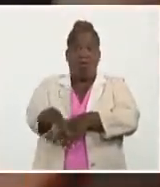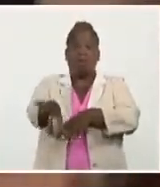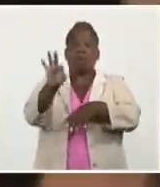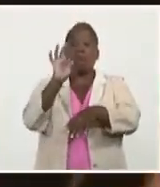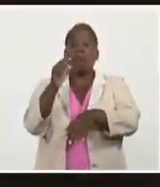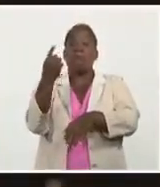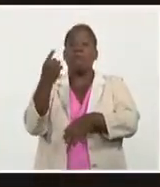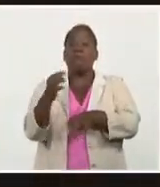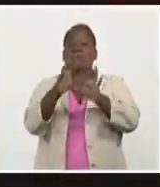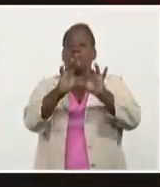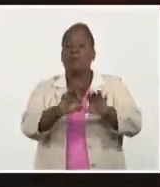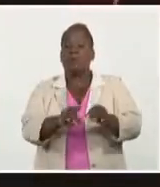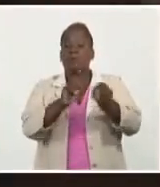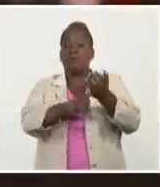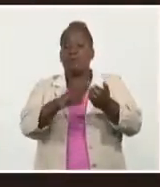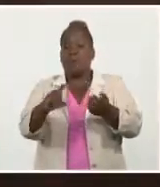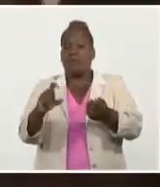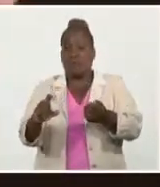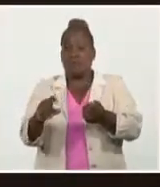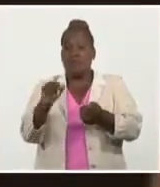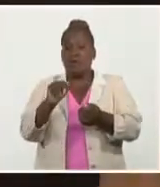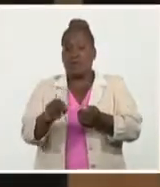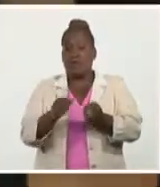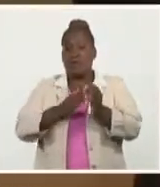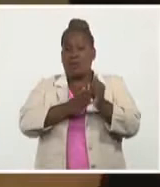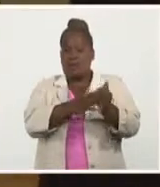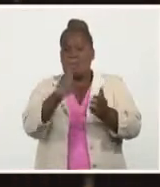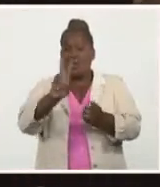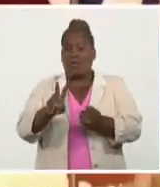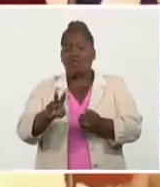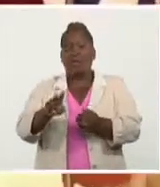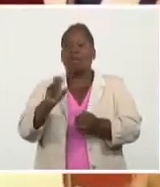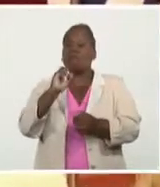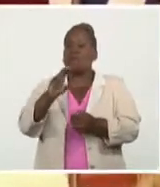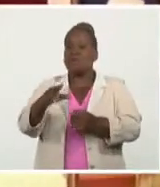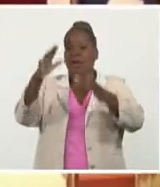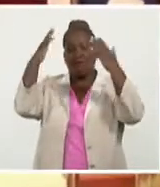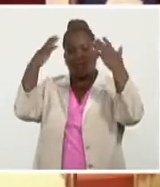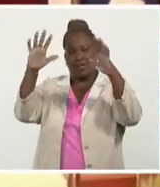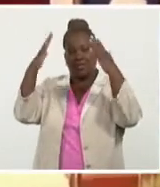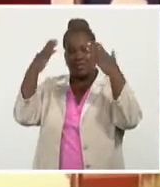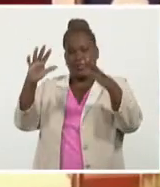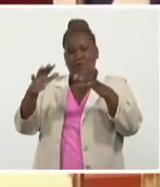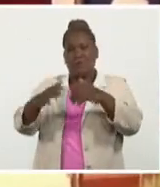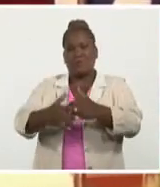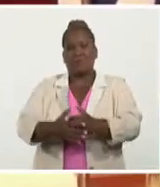secretario del partido y el líder vietnamita también le envió un mensaje de felicitación.